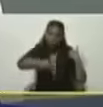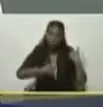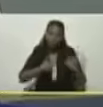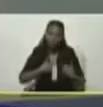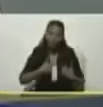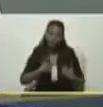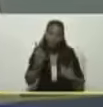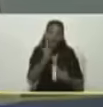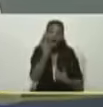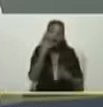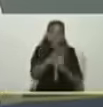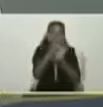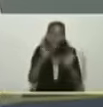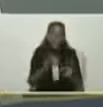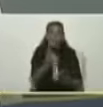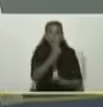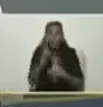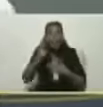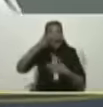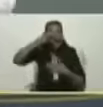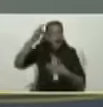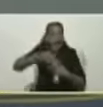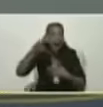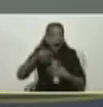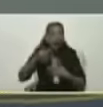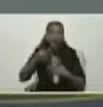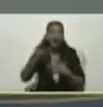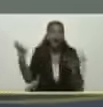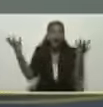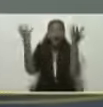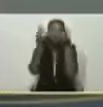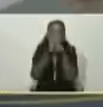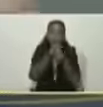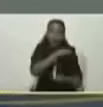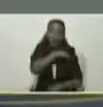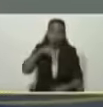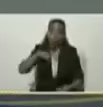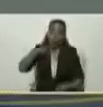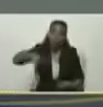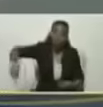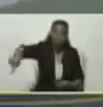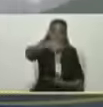pero la única forma para cumplirla es que sea nuestra misión.